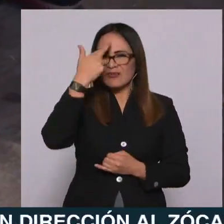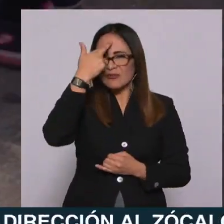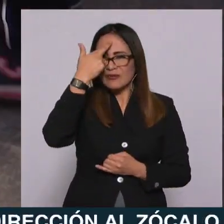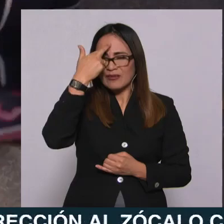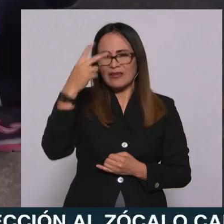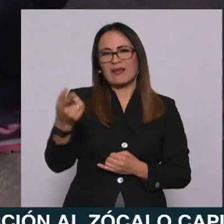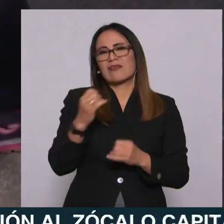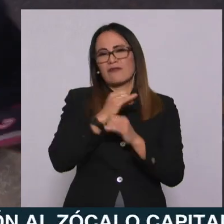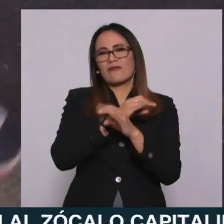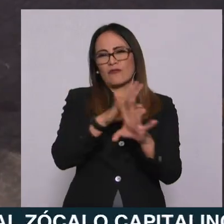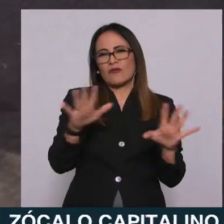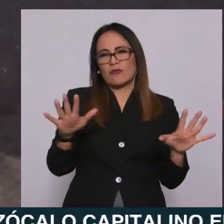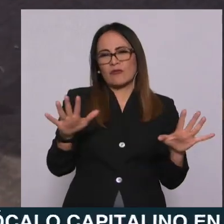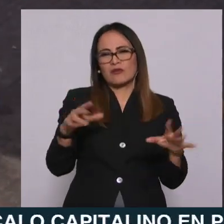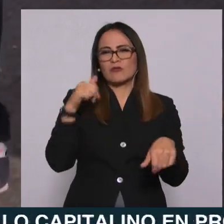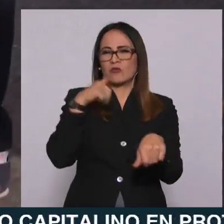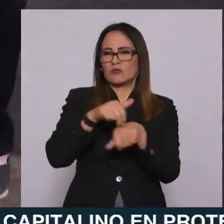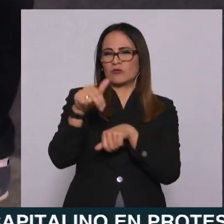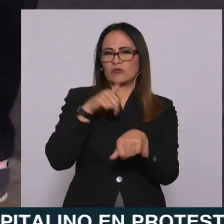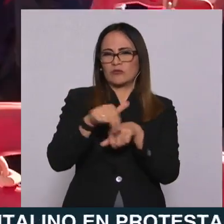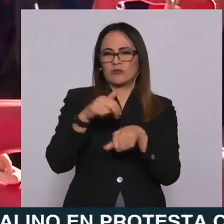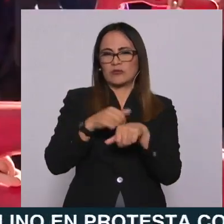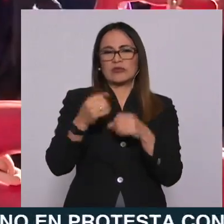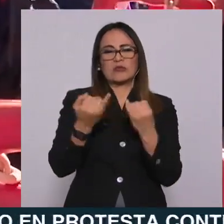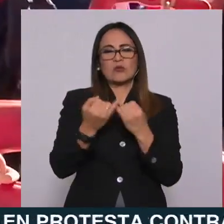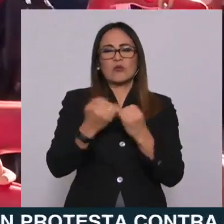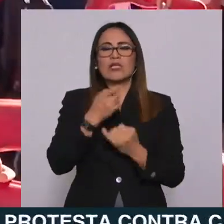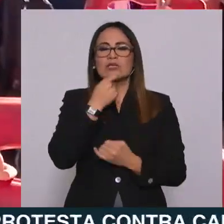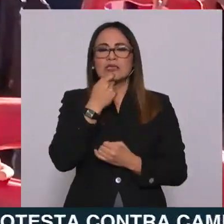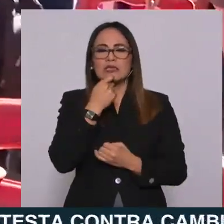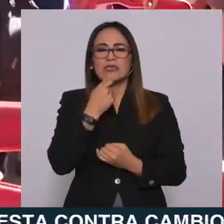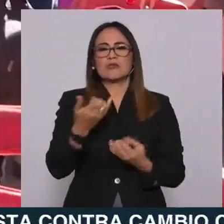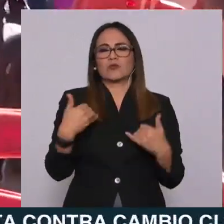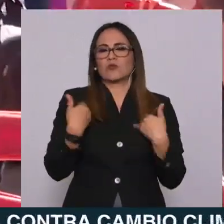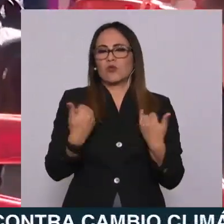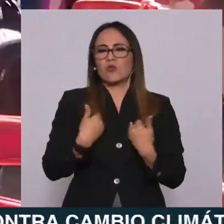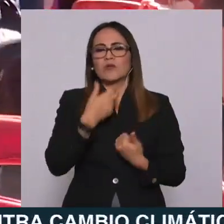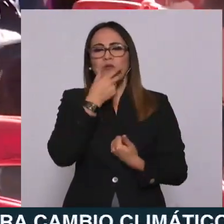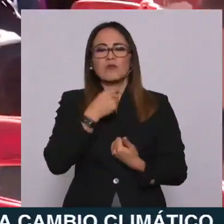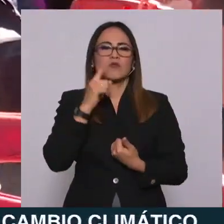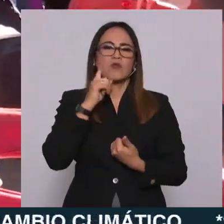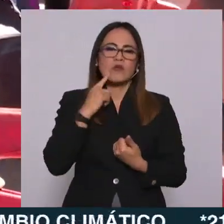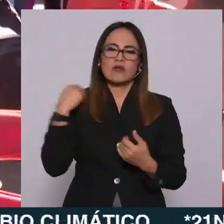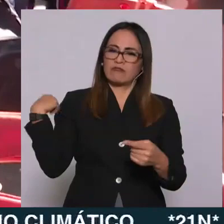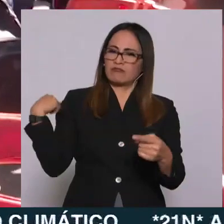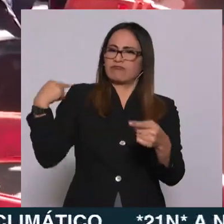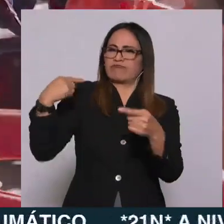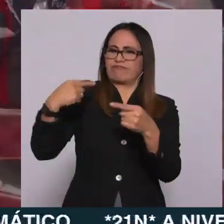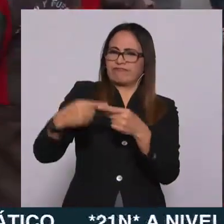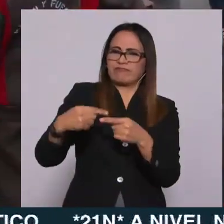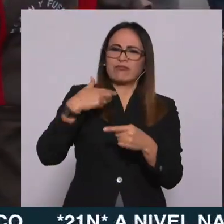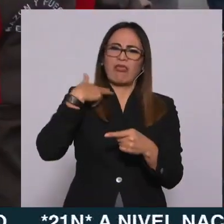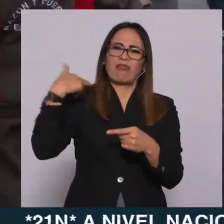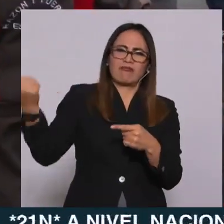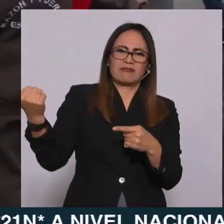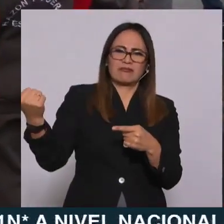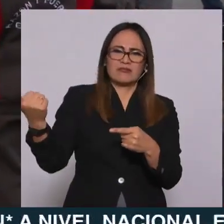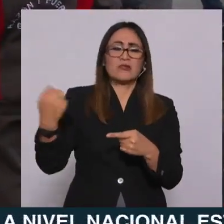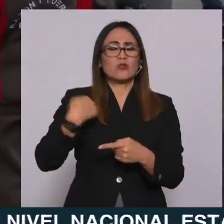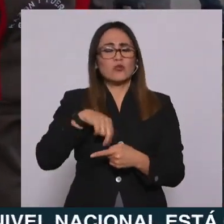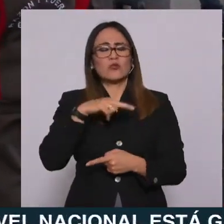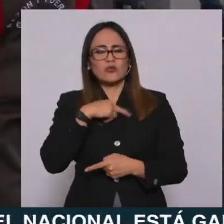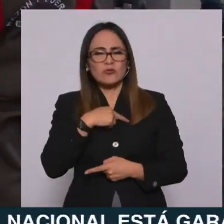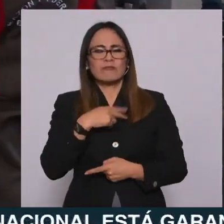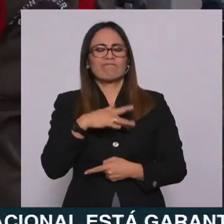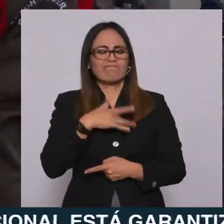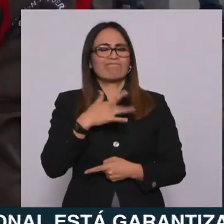datos, por ejemplo, de lo que se ha incrementado el suicidio en niños, de niñas, de adolescentes en los últimos años, pues tendríamos que estarnos preocupando